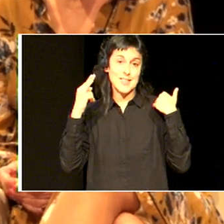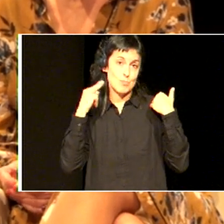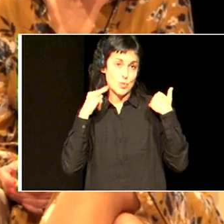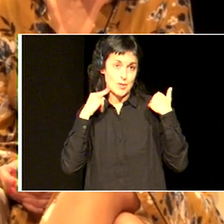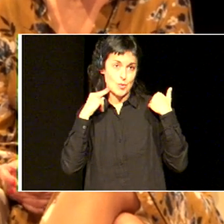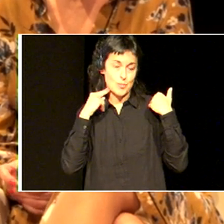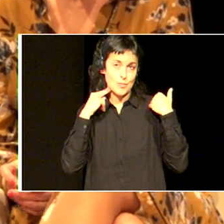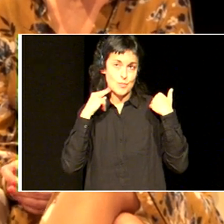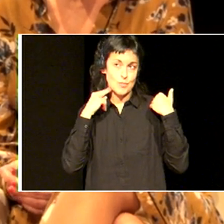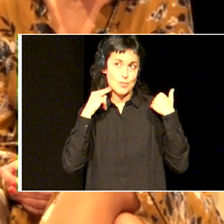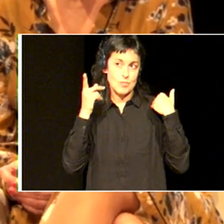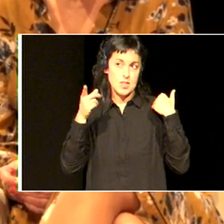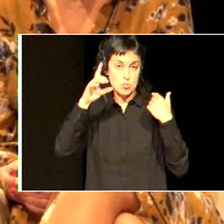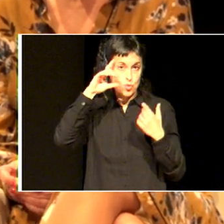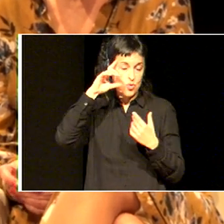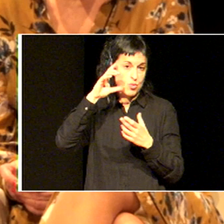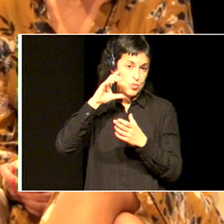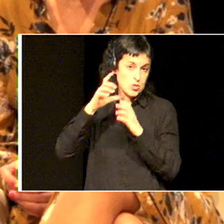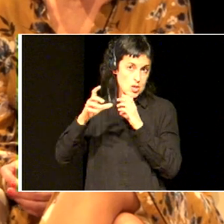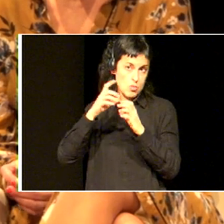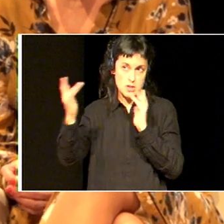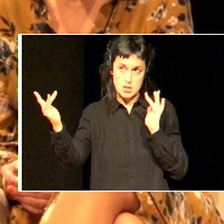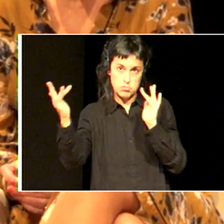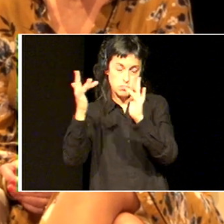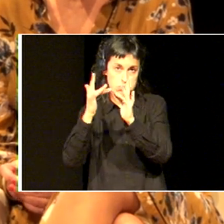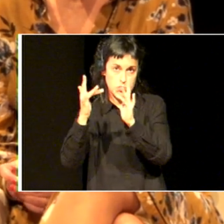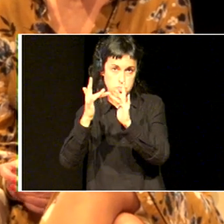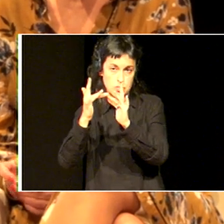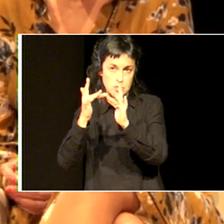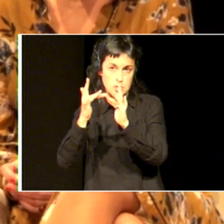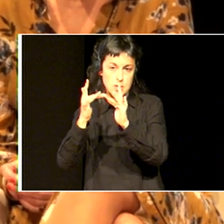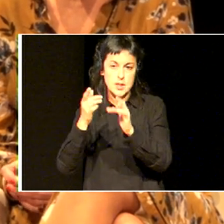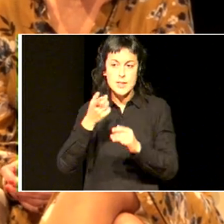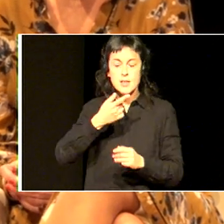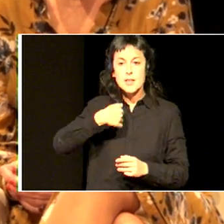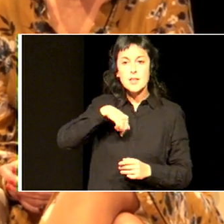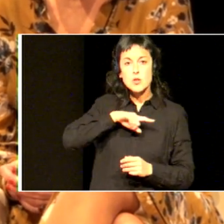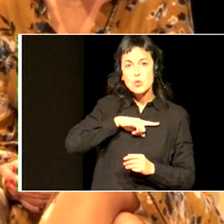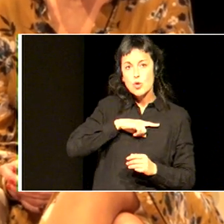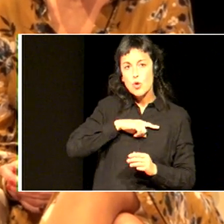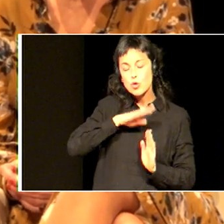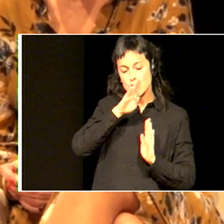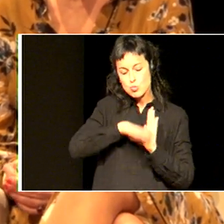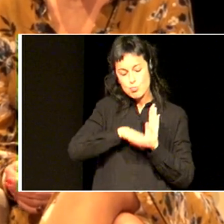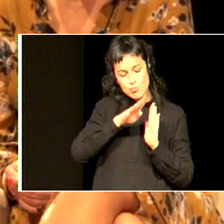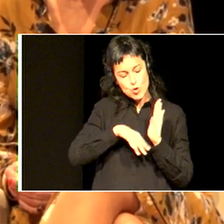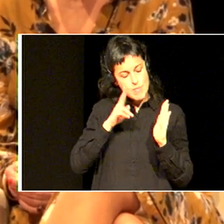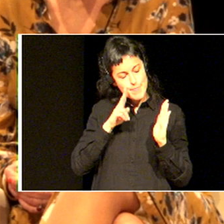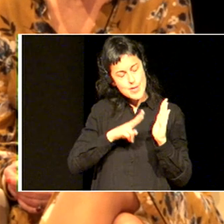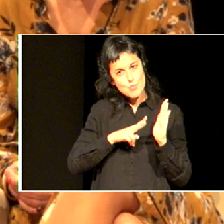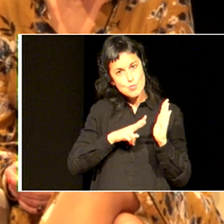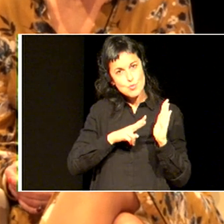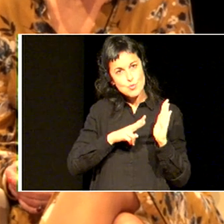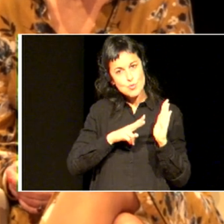ba, psikiatrarekin eta kontaktuan jartzeko, eta guk usten dugu osatuzek ematen diela aukera,